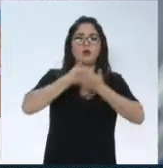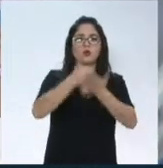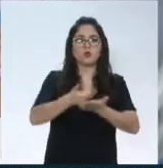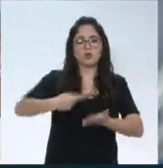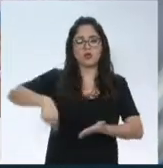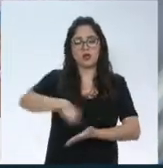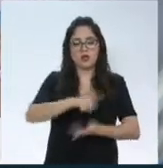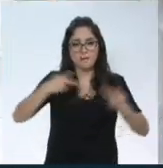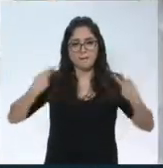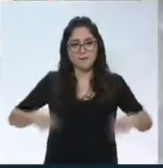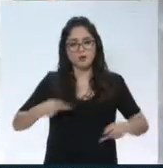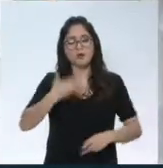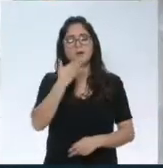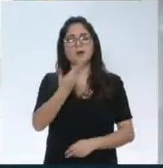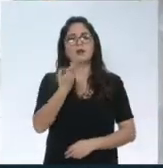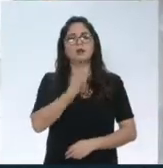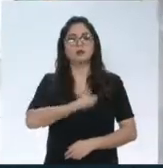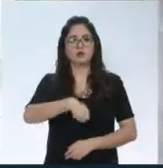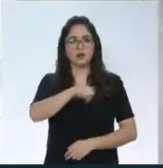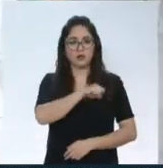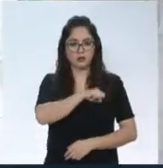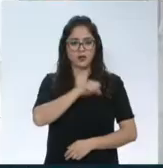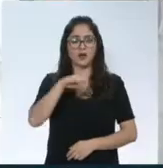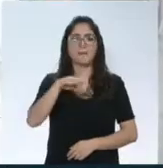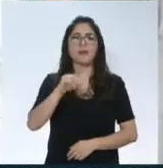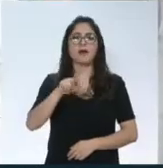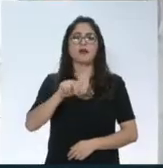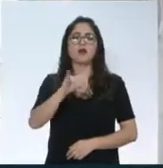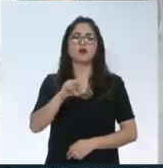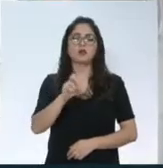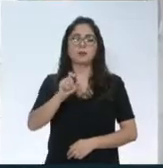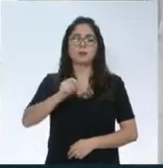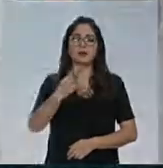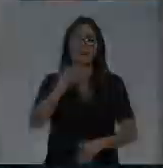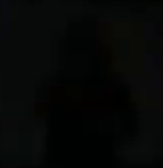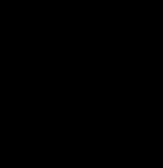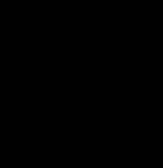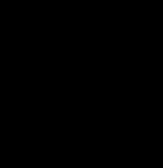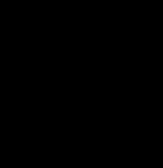lograr la salud de sus pacientes. María José Valencia, 21 Noticias.